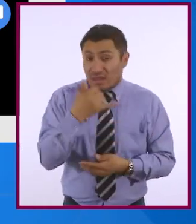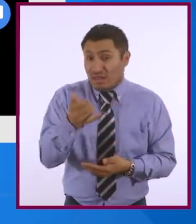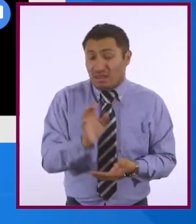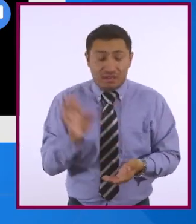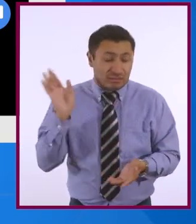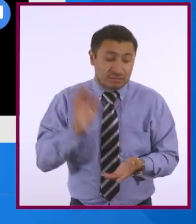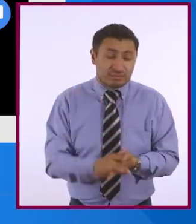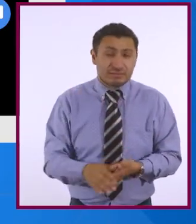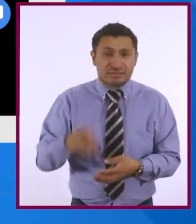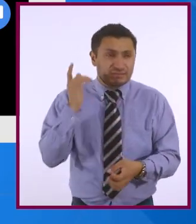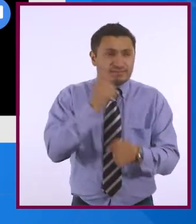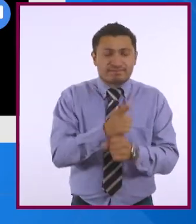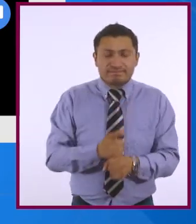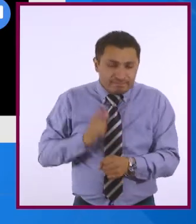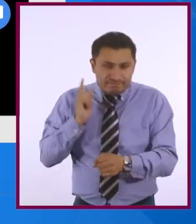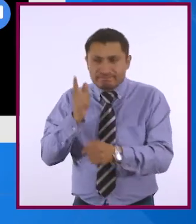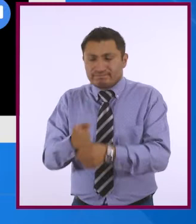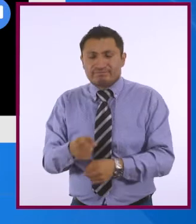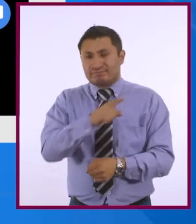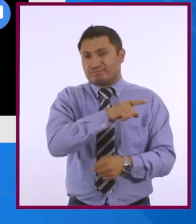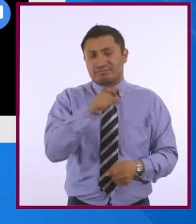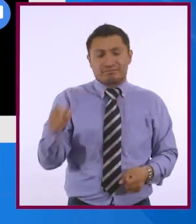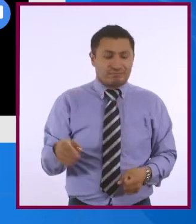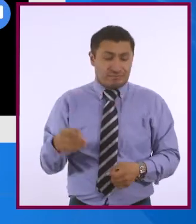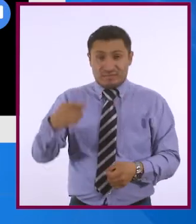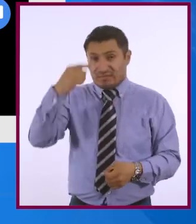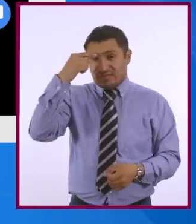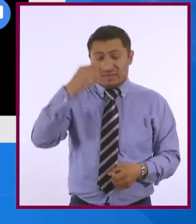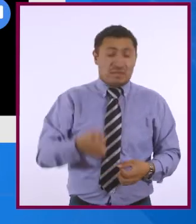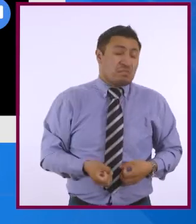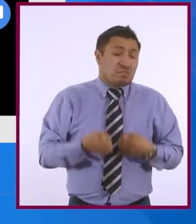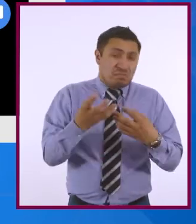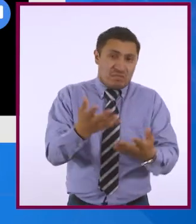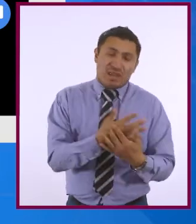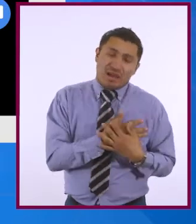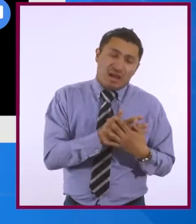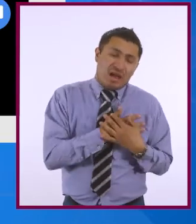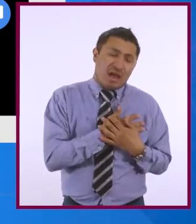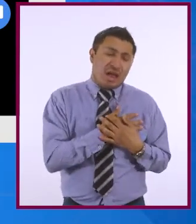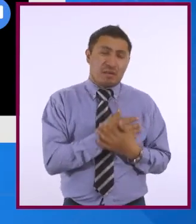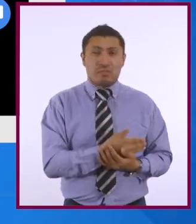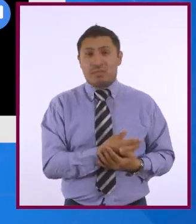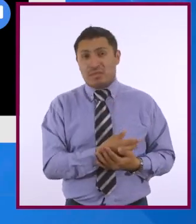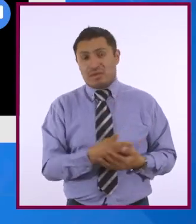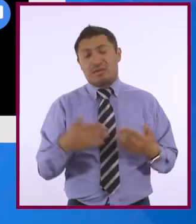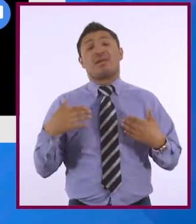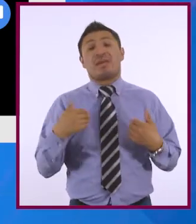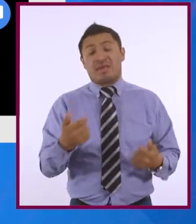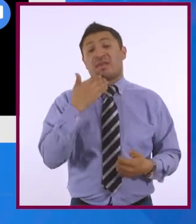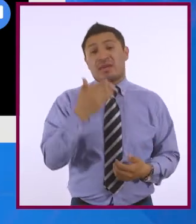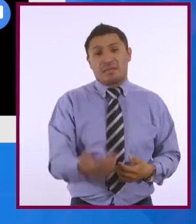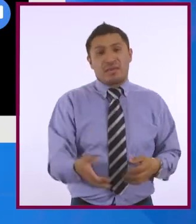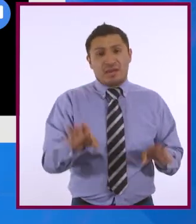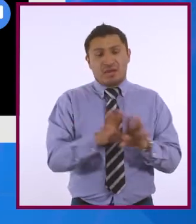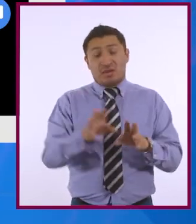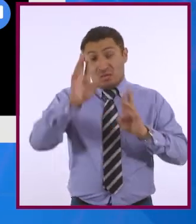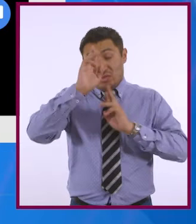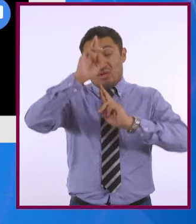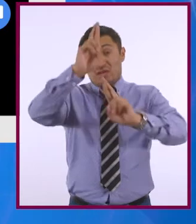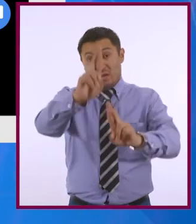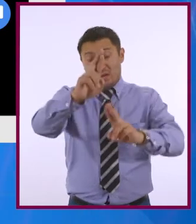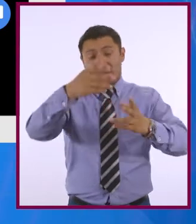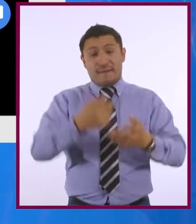bueno, identificándolos como merecedores de un amor incondicional, ¿no? Amor entendido desde un respeto,